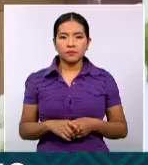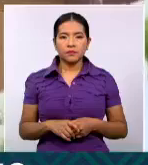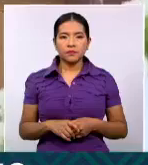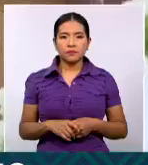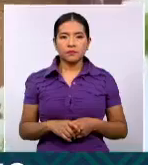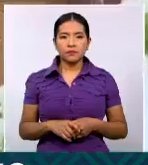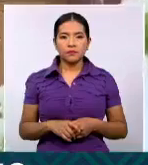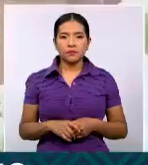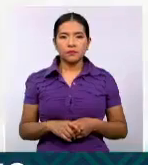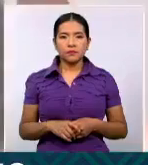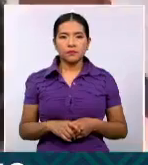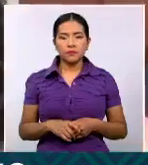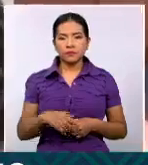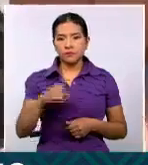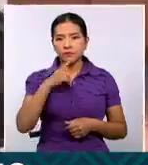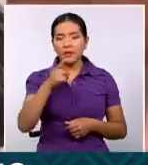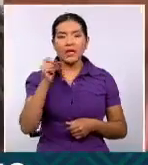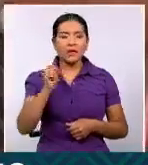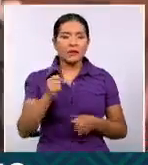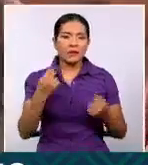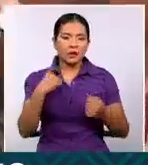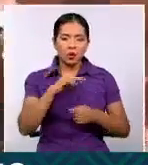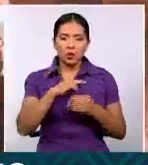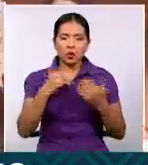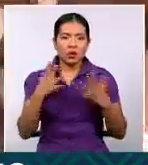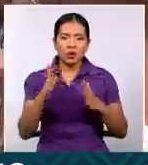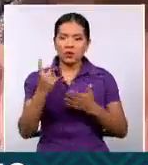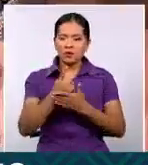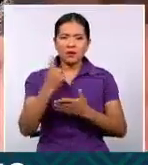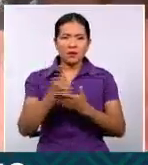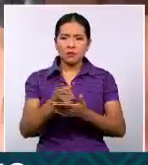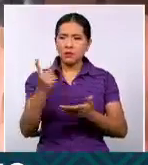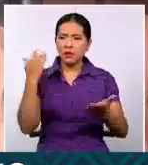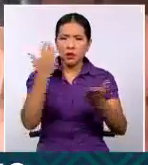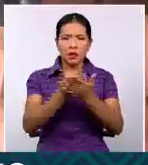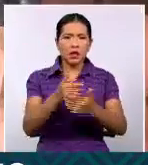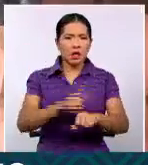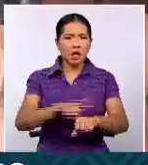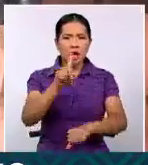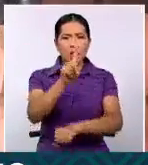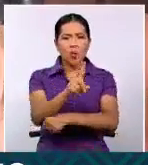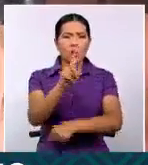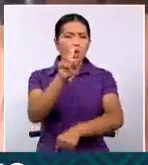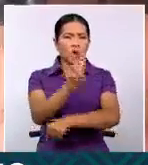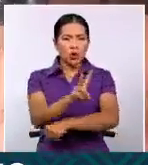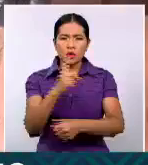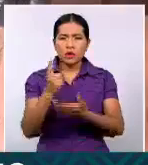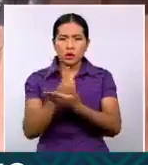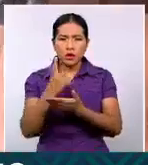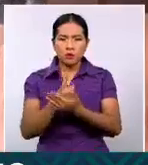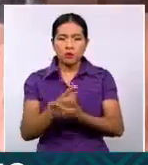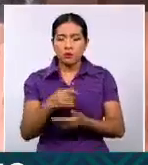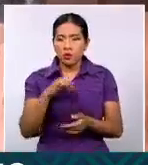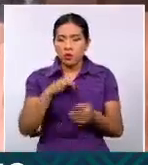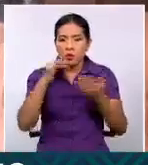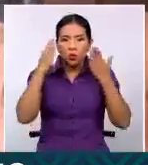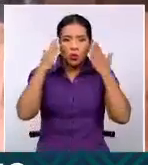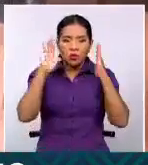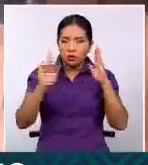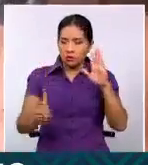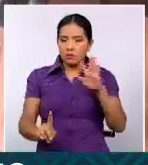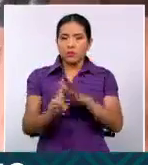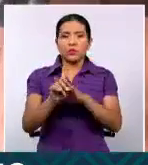He llegado a la 1 de la tarde, 2 de la tarde he llegado, y ahí yo no creía que lo que ha